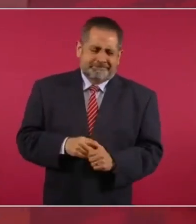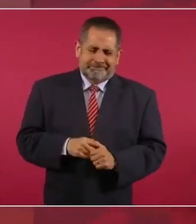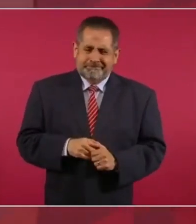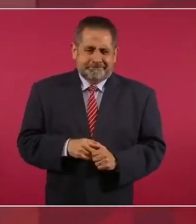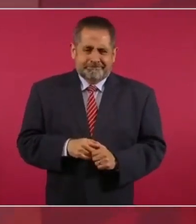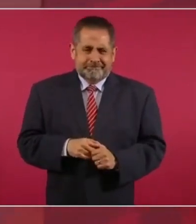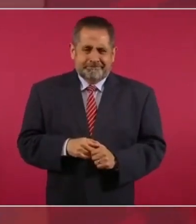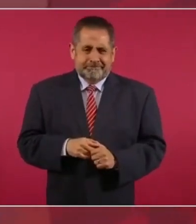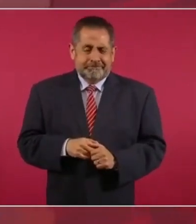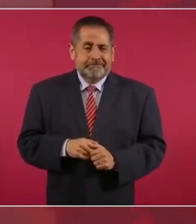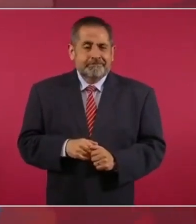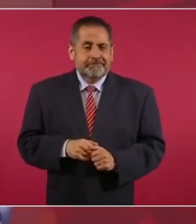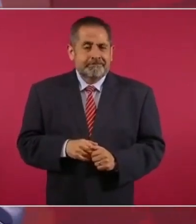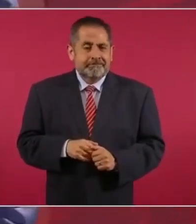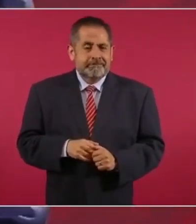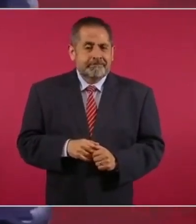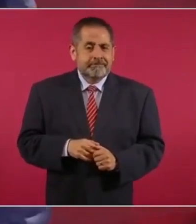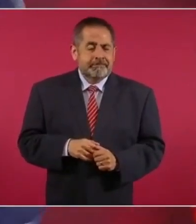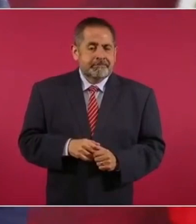no nos